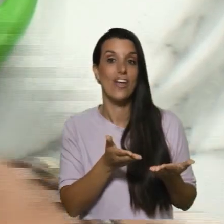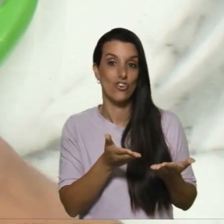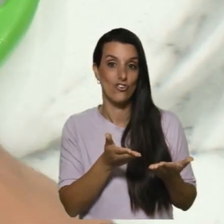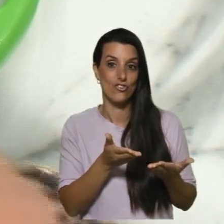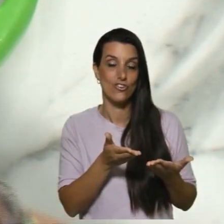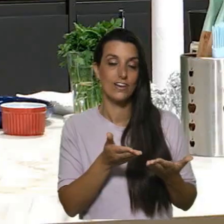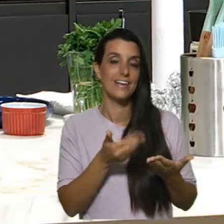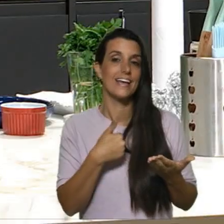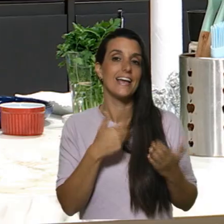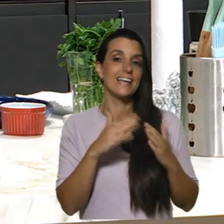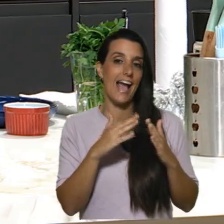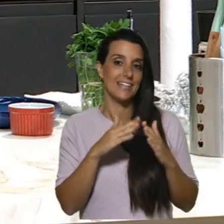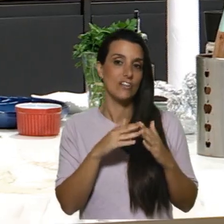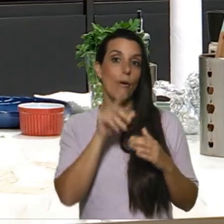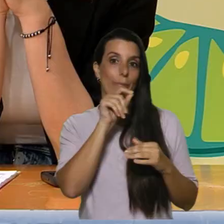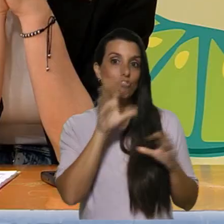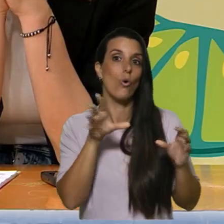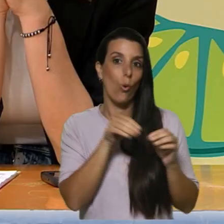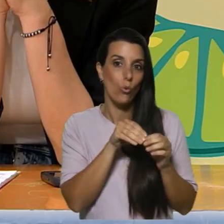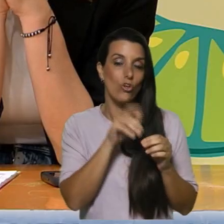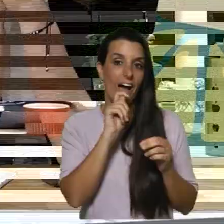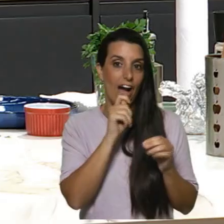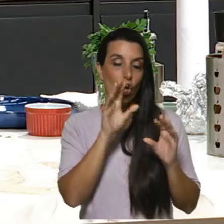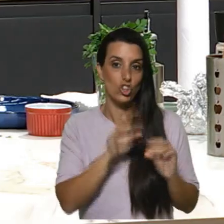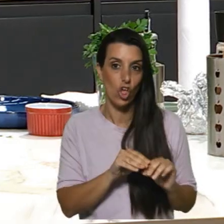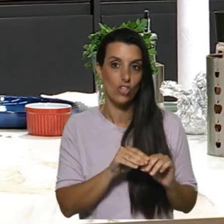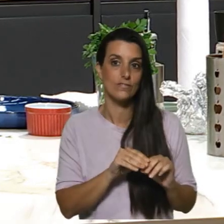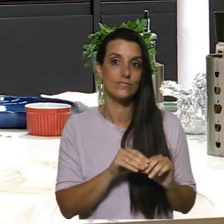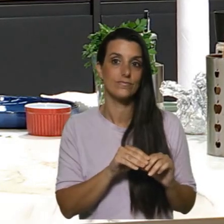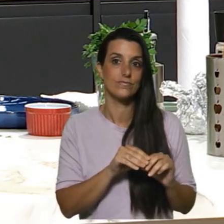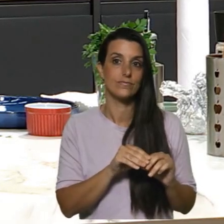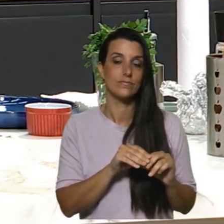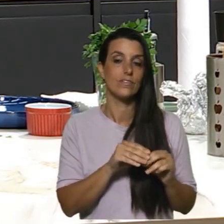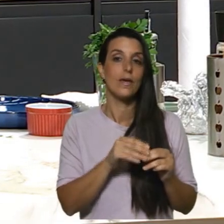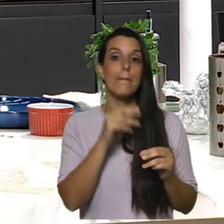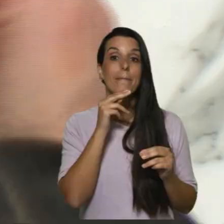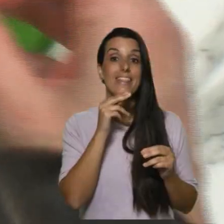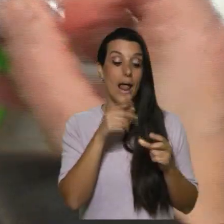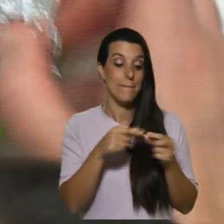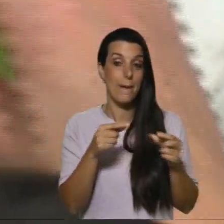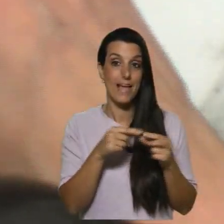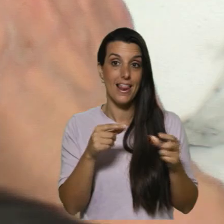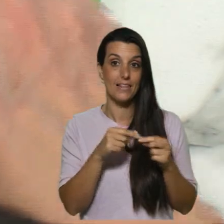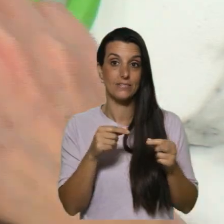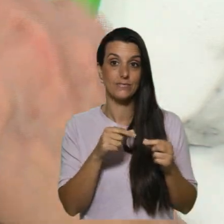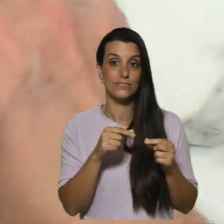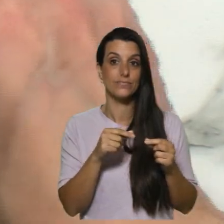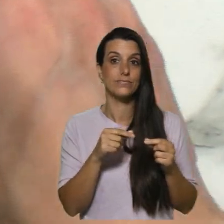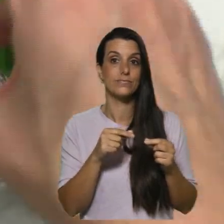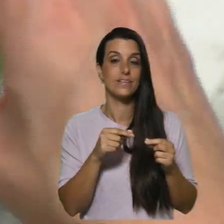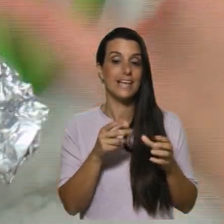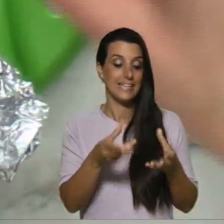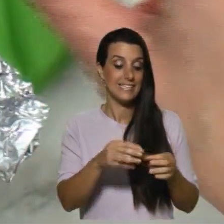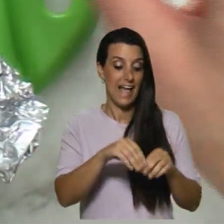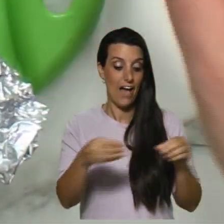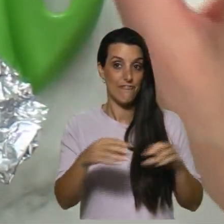Yo en casa lo hice a la par que hacía el pollo, ¿no? Ponés, claro, una calcita en la papel de aluminio. Le sacás como la tapita,